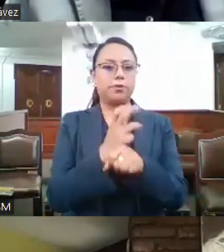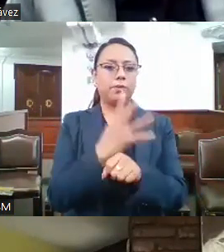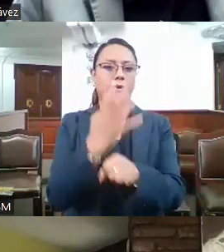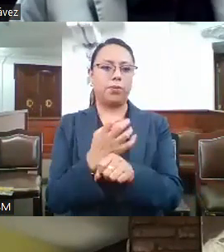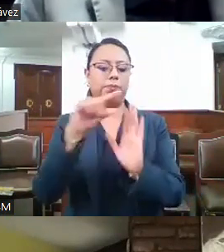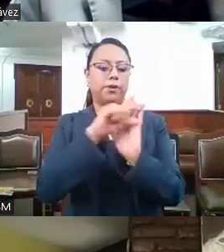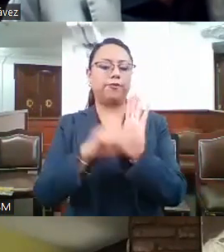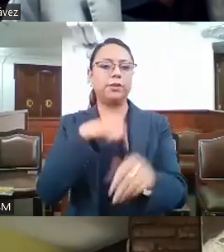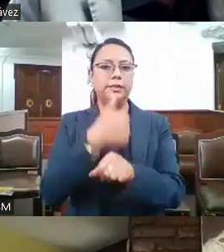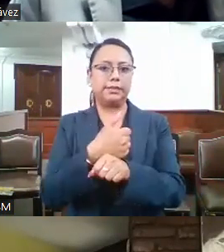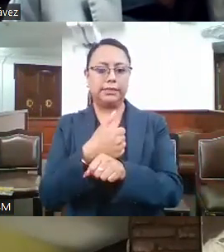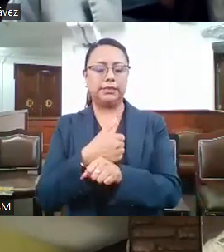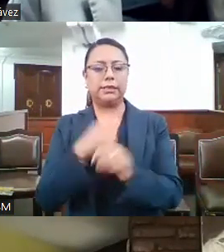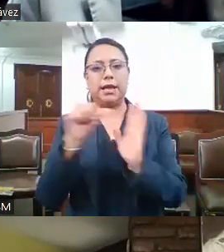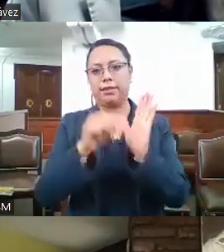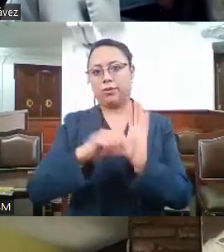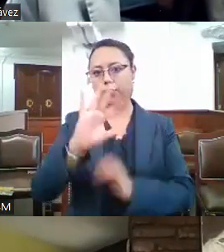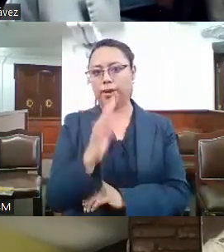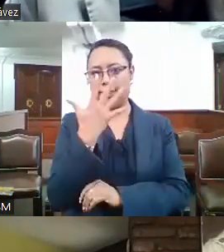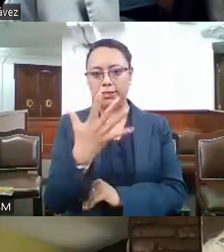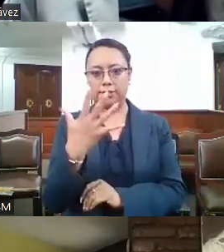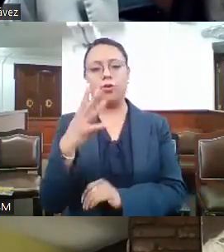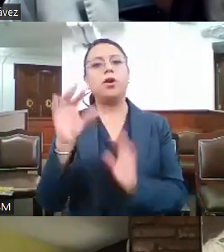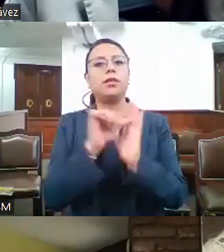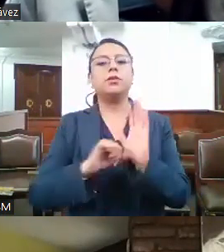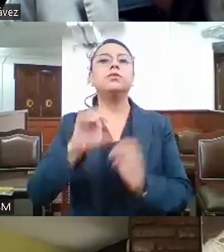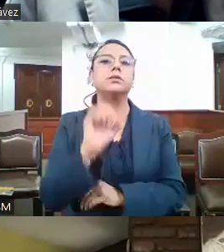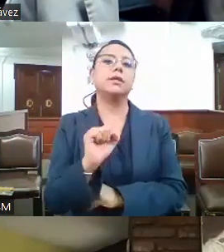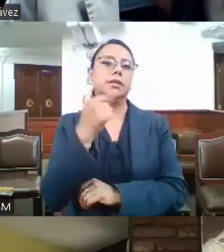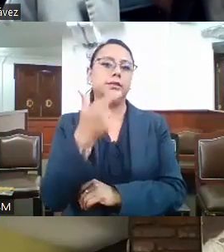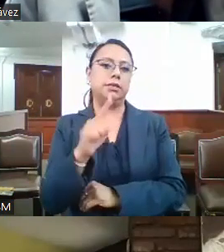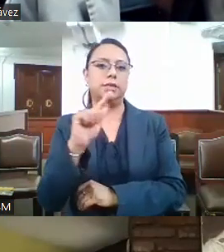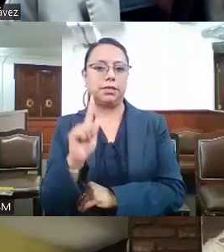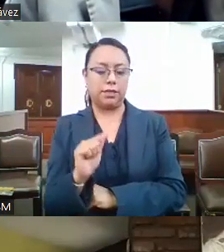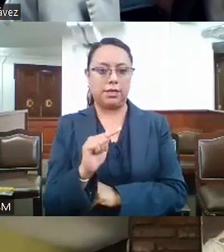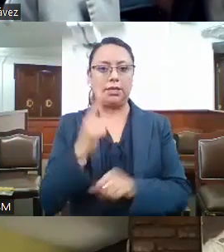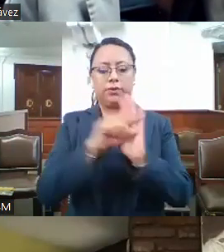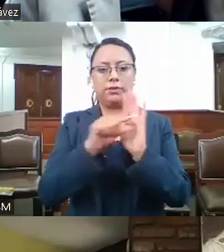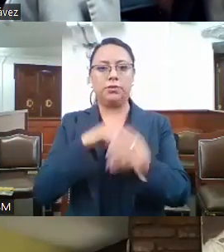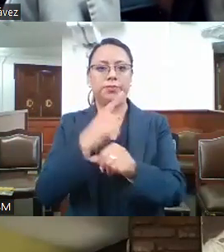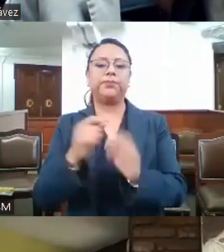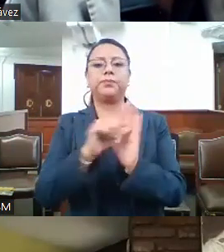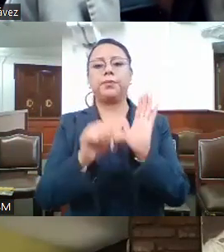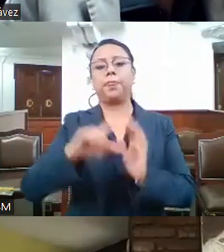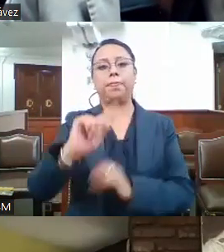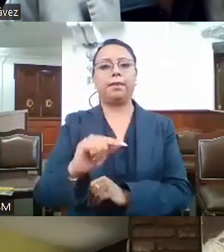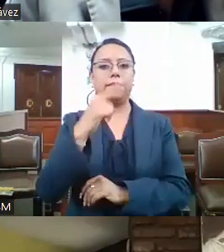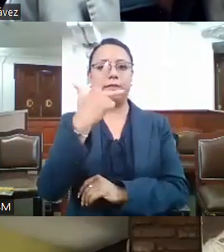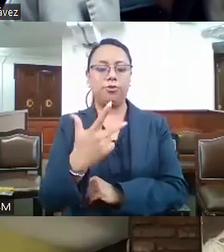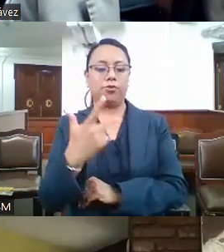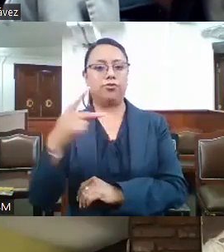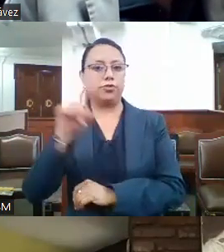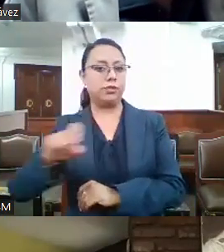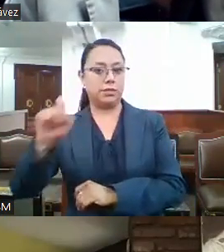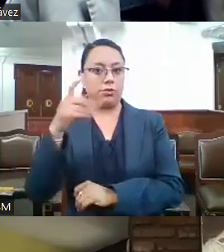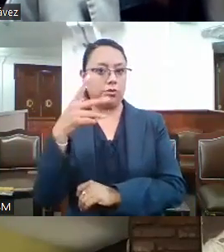fracciones sexta y 45, 67, 70, fracción primera, 78 y 113 de la Ley Orgánica